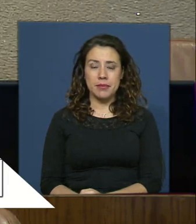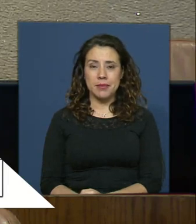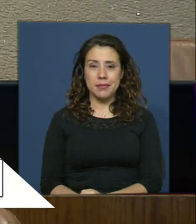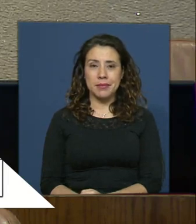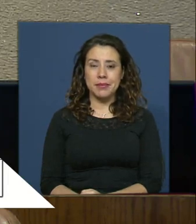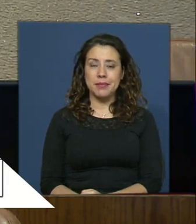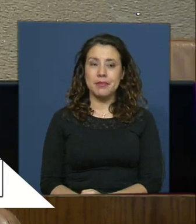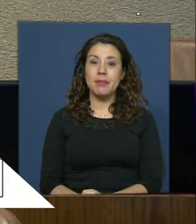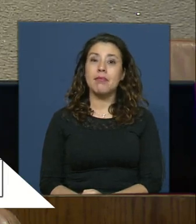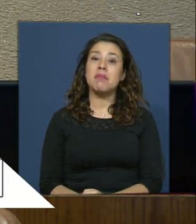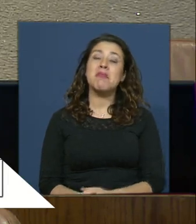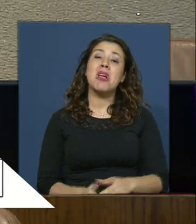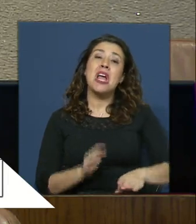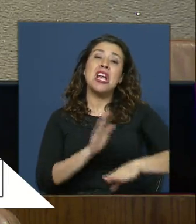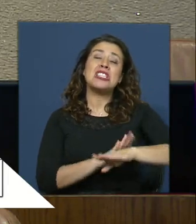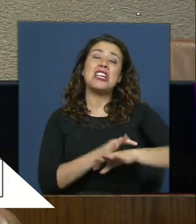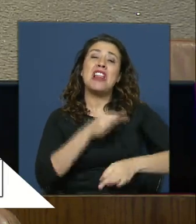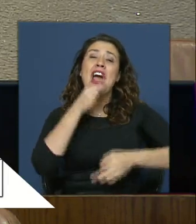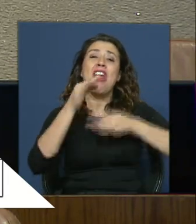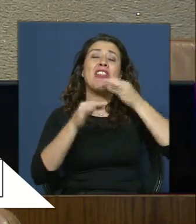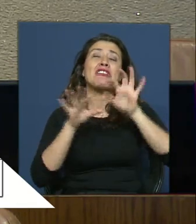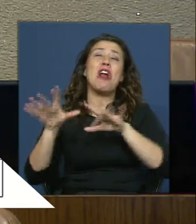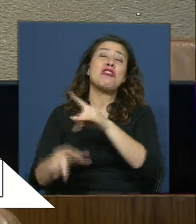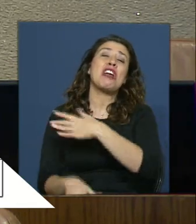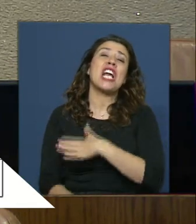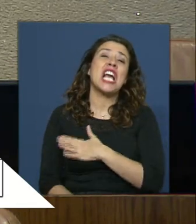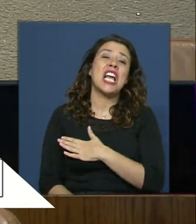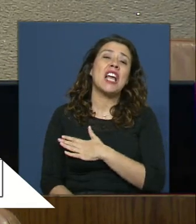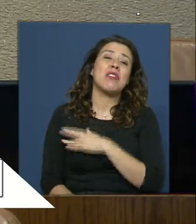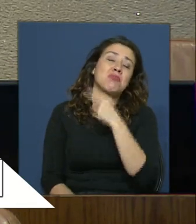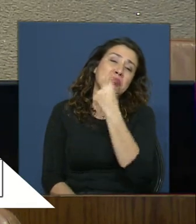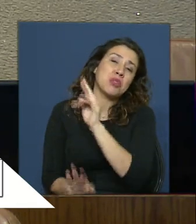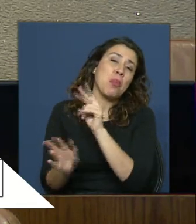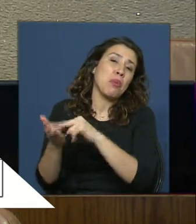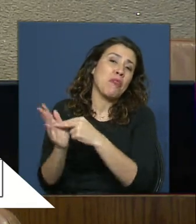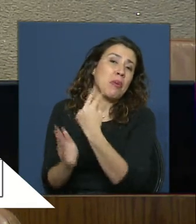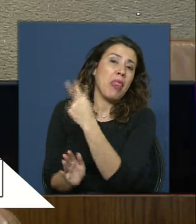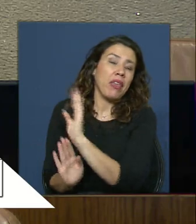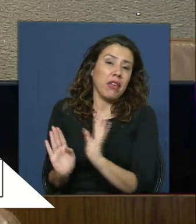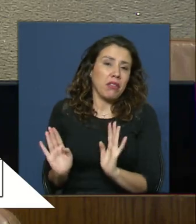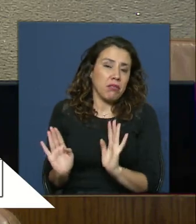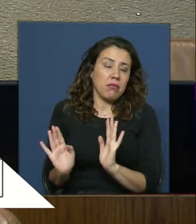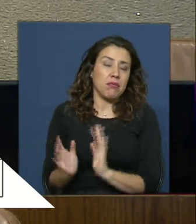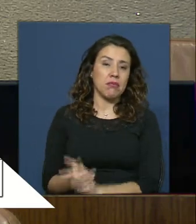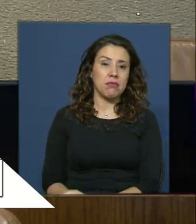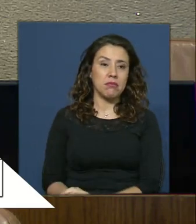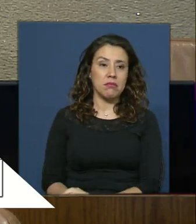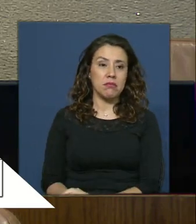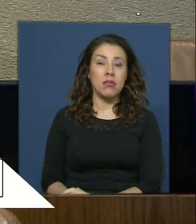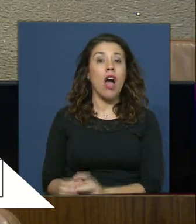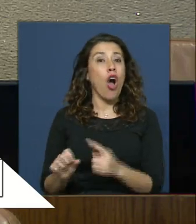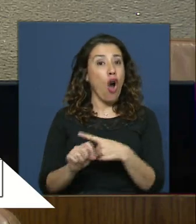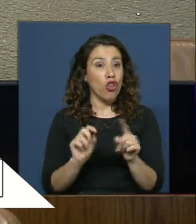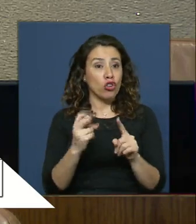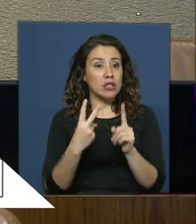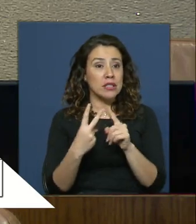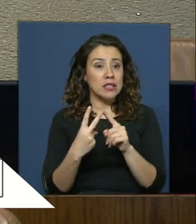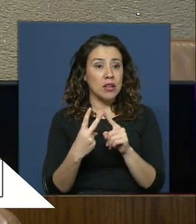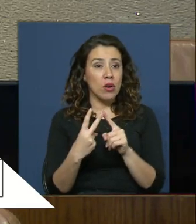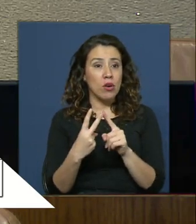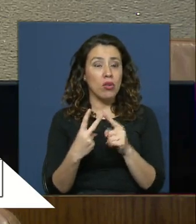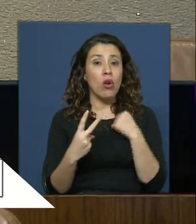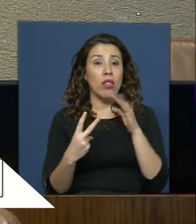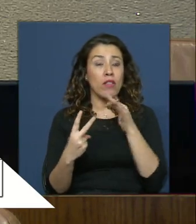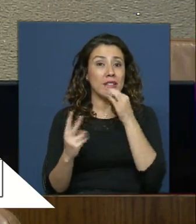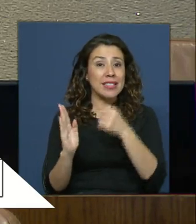Y que la izquierda nos venga a decir aquí lo que quiera decirlo, allá ellos. En segundo lugar, no podemos hablar